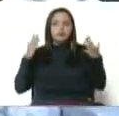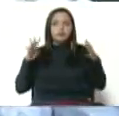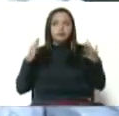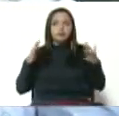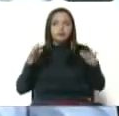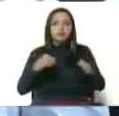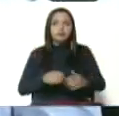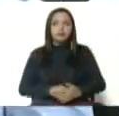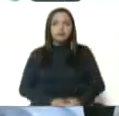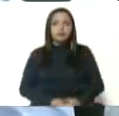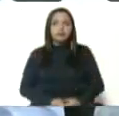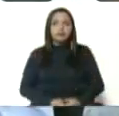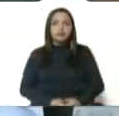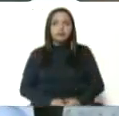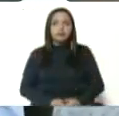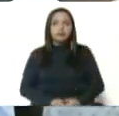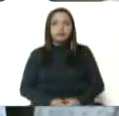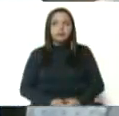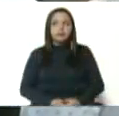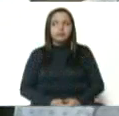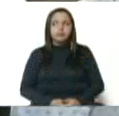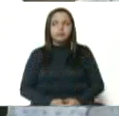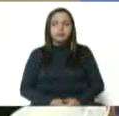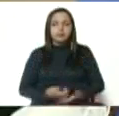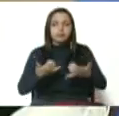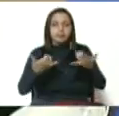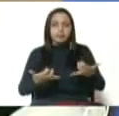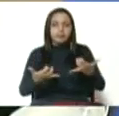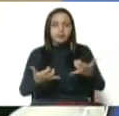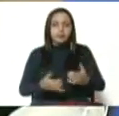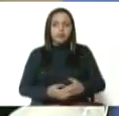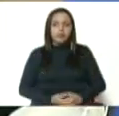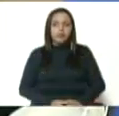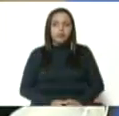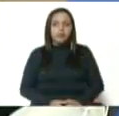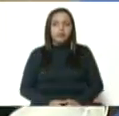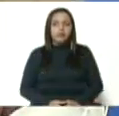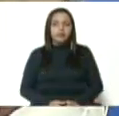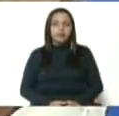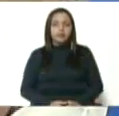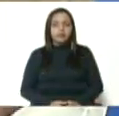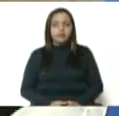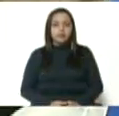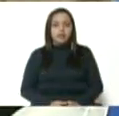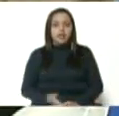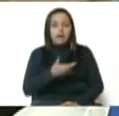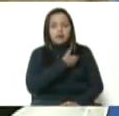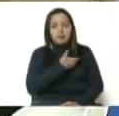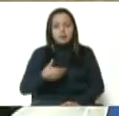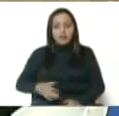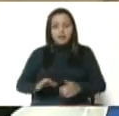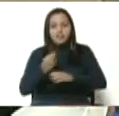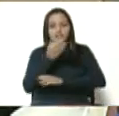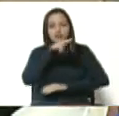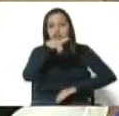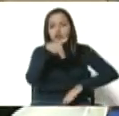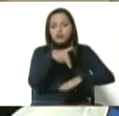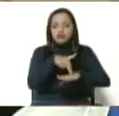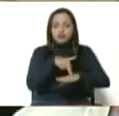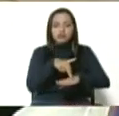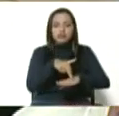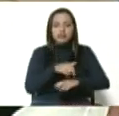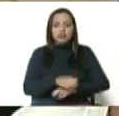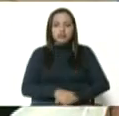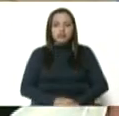Voy a dejar en el derecho de palabra a el señor Antonio Suárez, presidente de la Federación Nacional